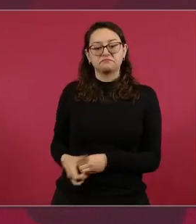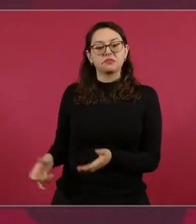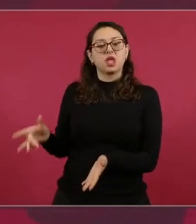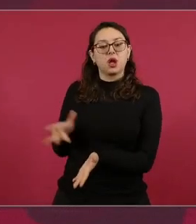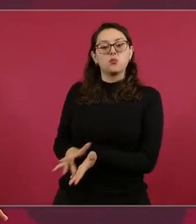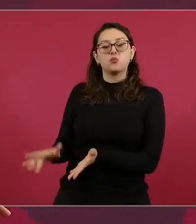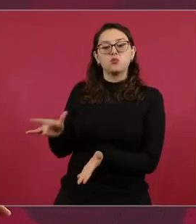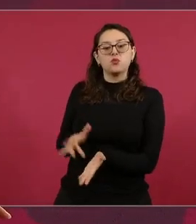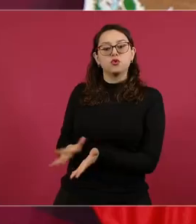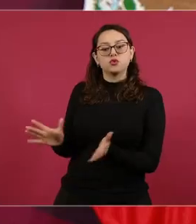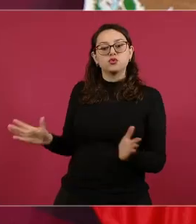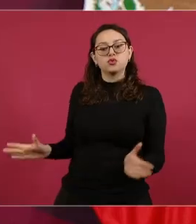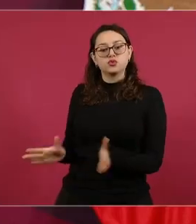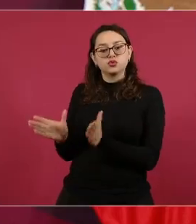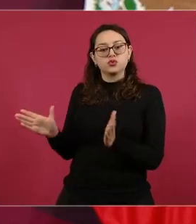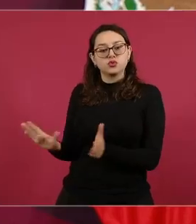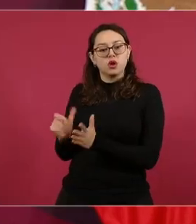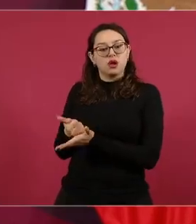de